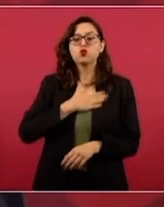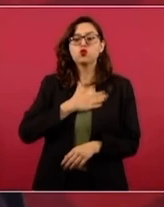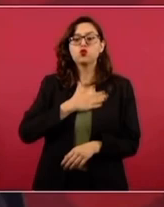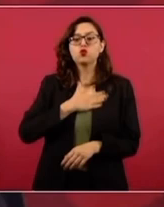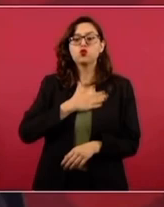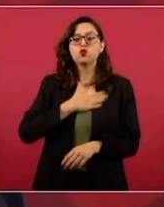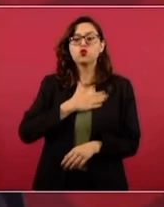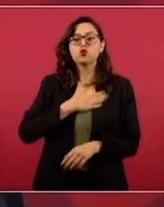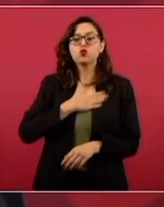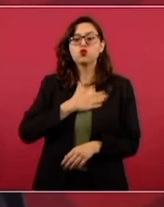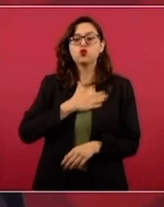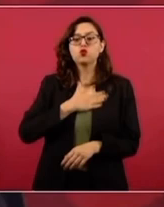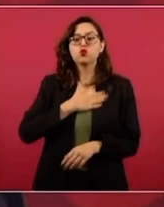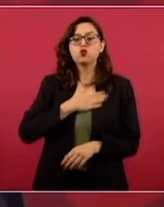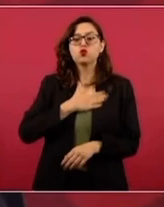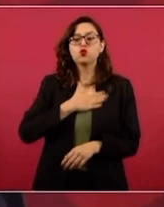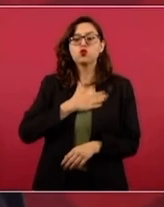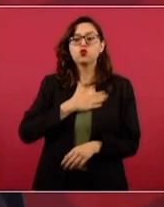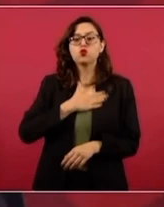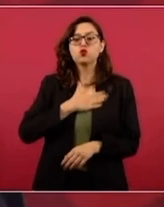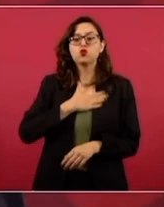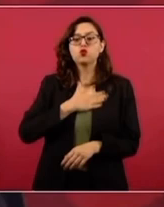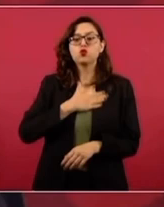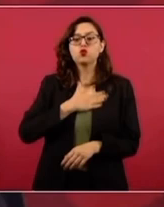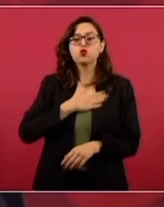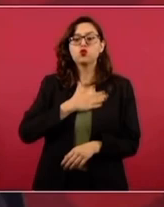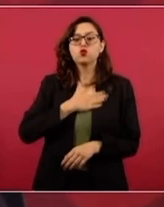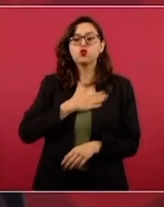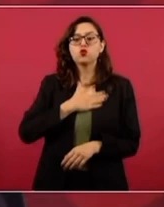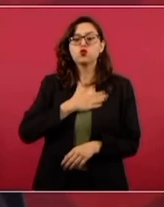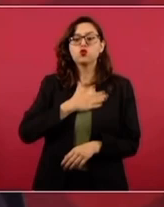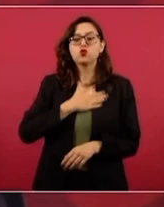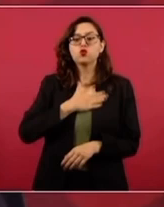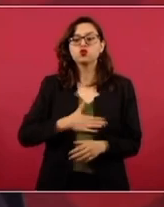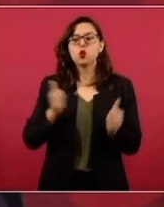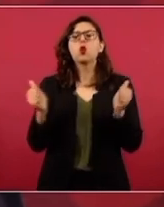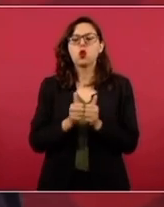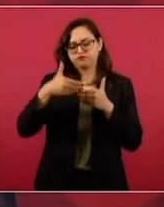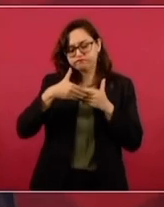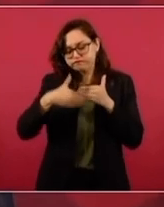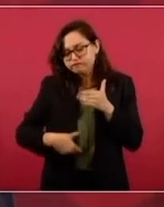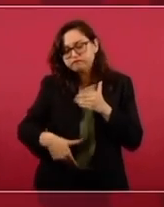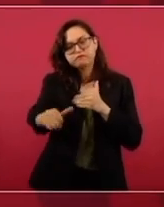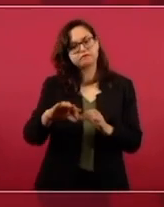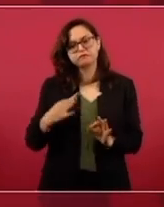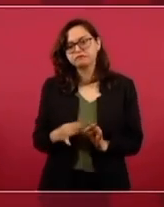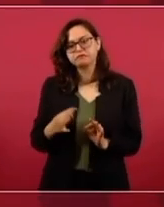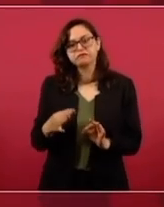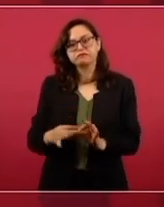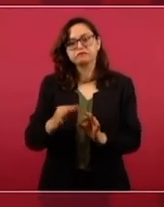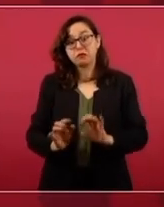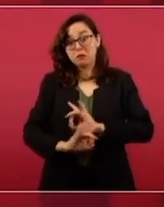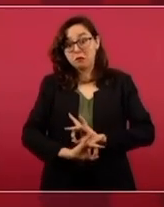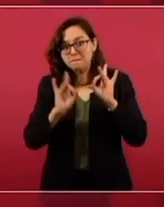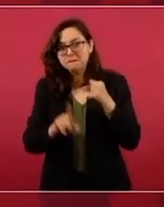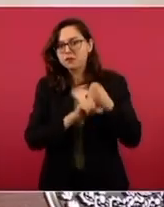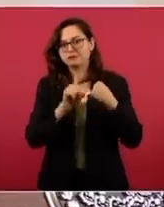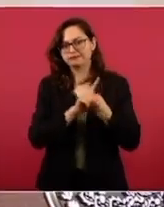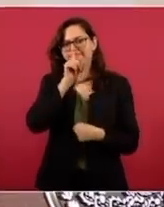palabra justicia es sinónimo de prevención que no se cometan delitos